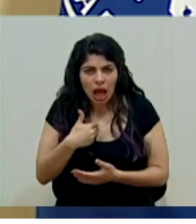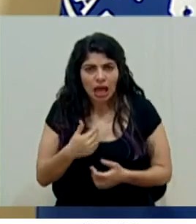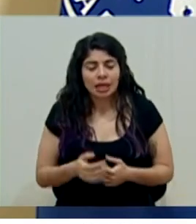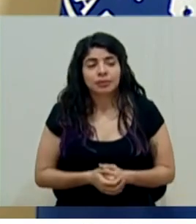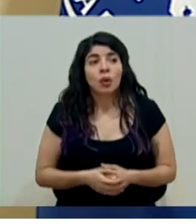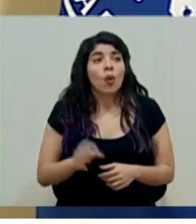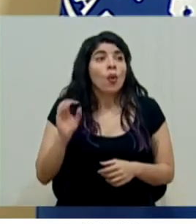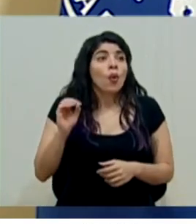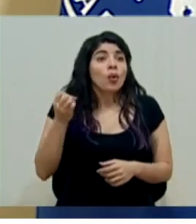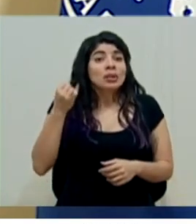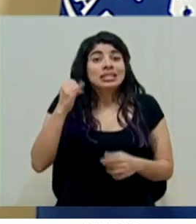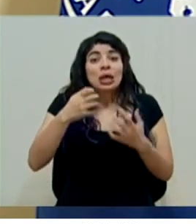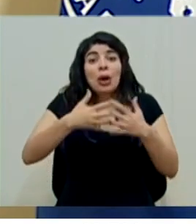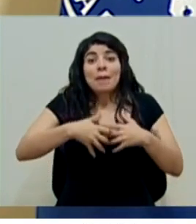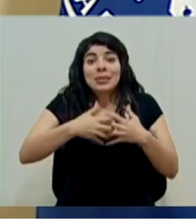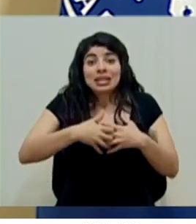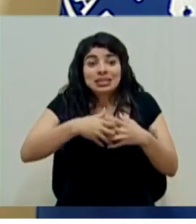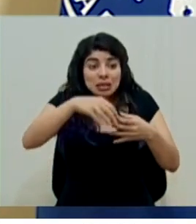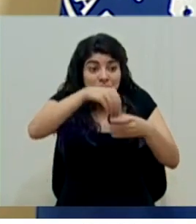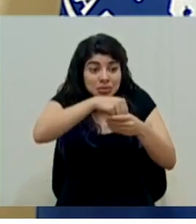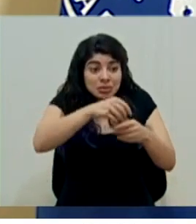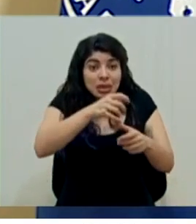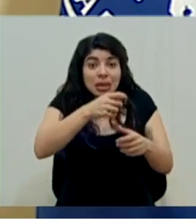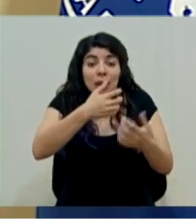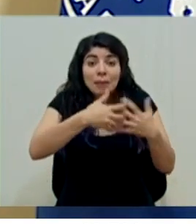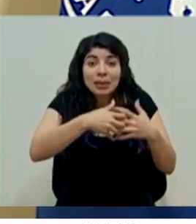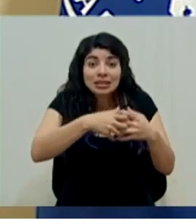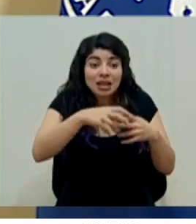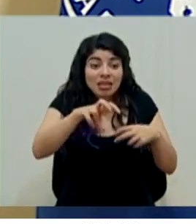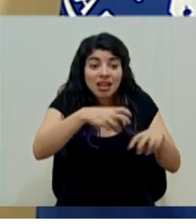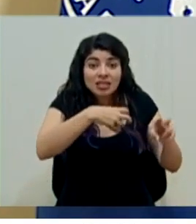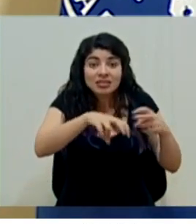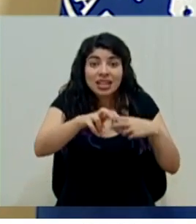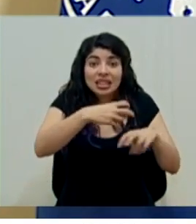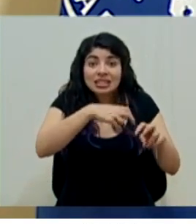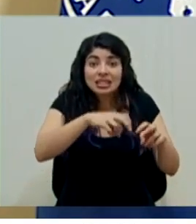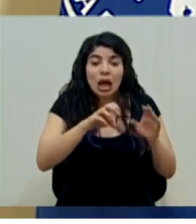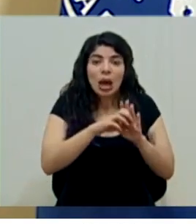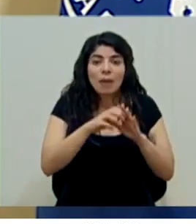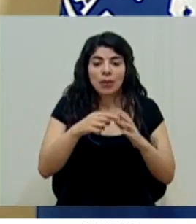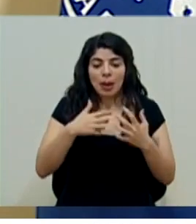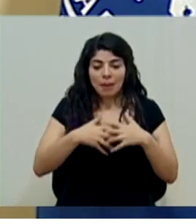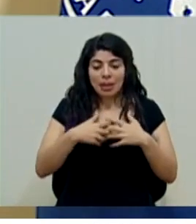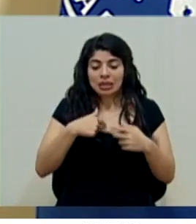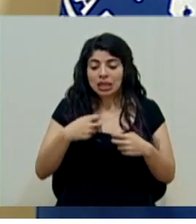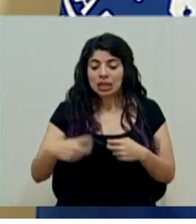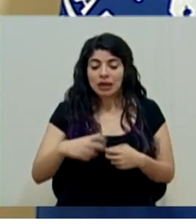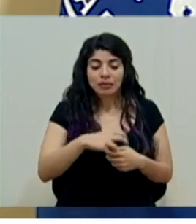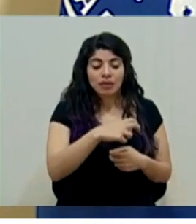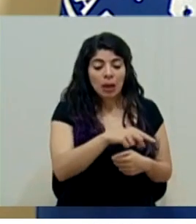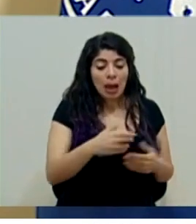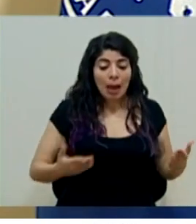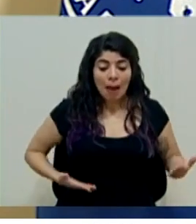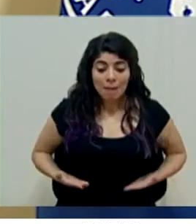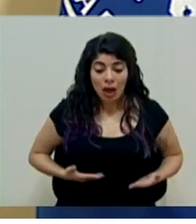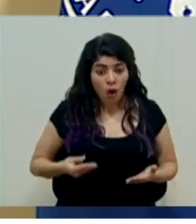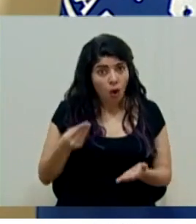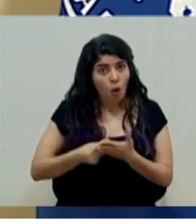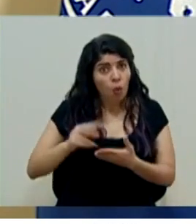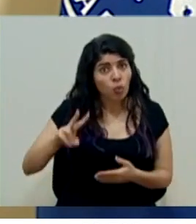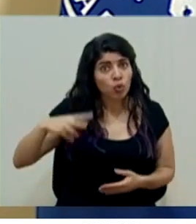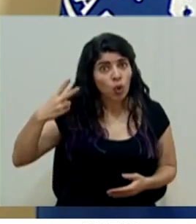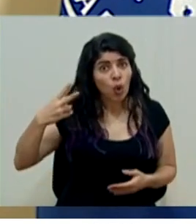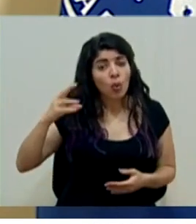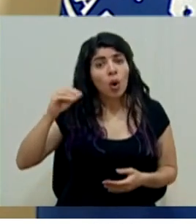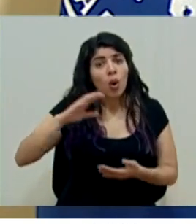Que si una empresa dentro de sí misma hace una transferencia a su planilla y otra para otros insumos, que si le cobran doblemente o si